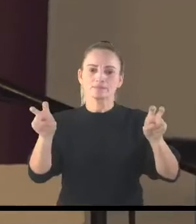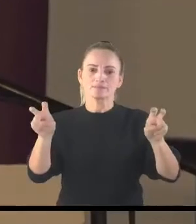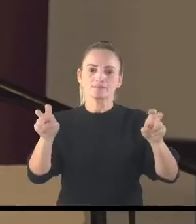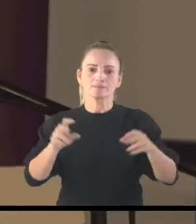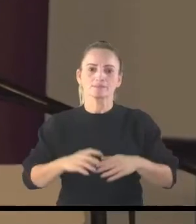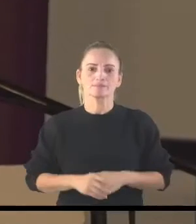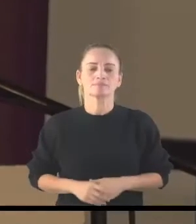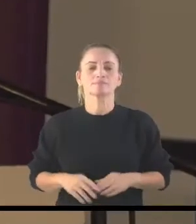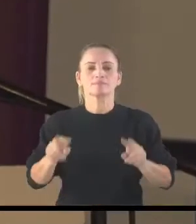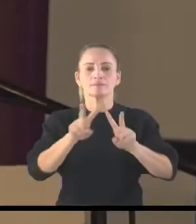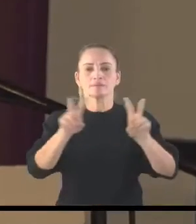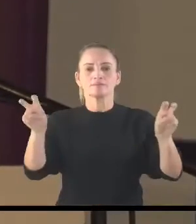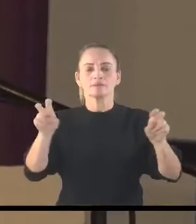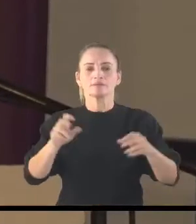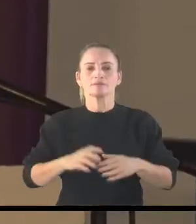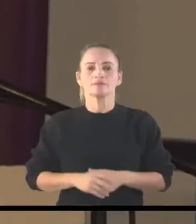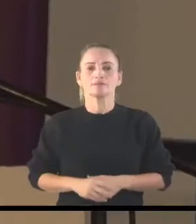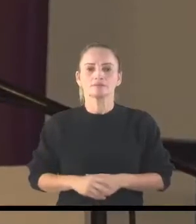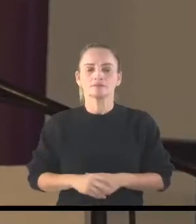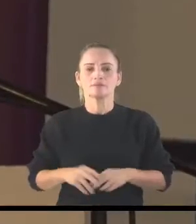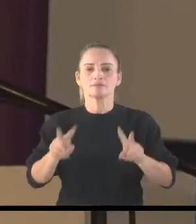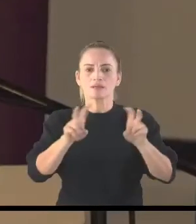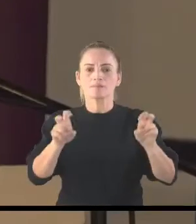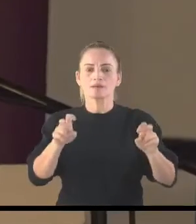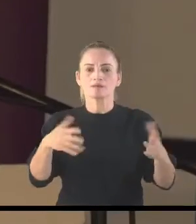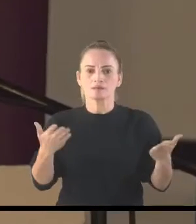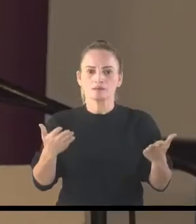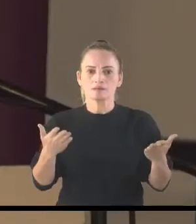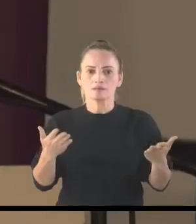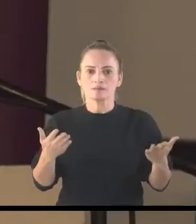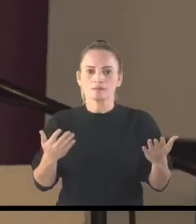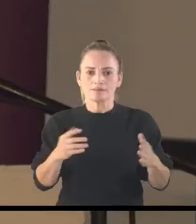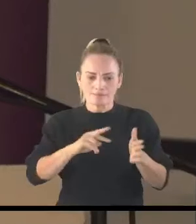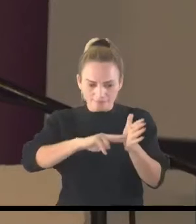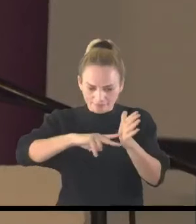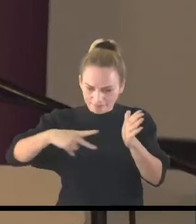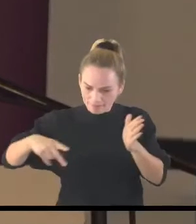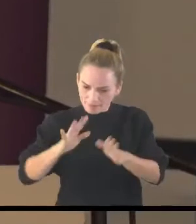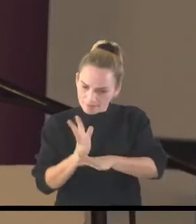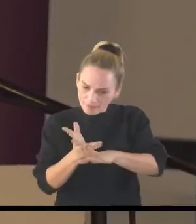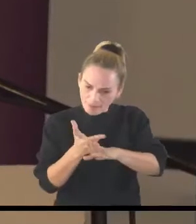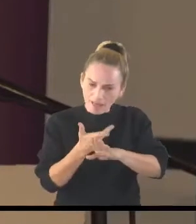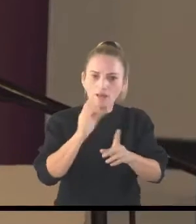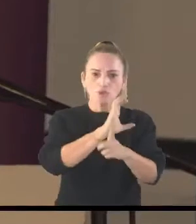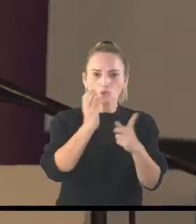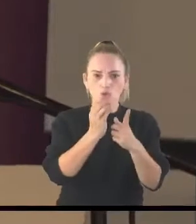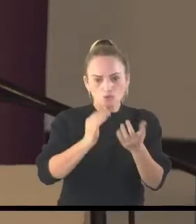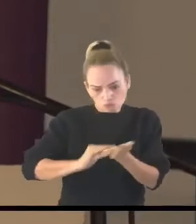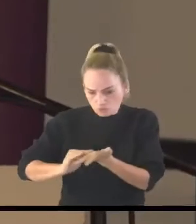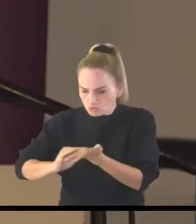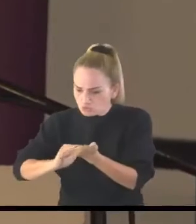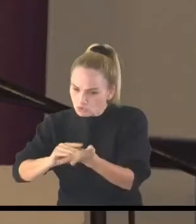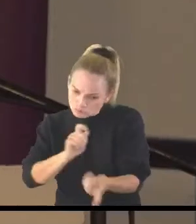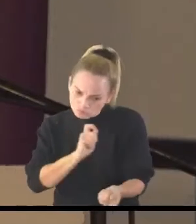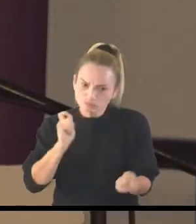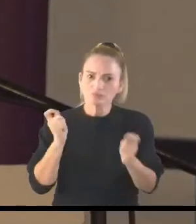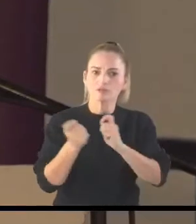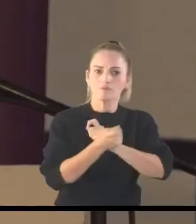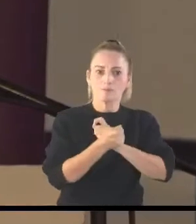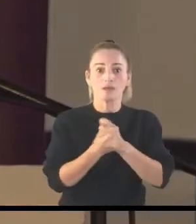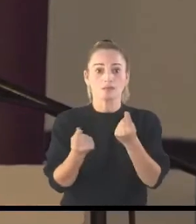de estar recuperando nuestras técnicas, porque esto nos da